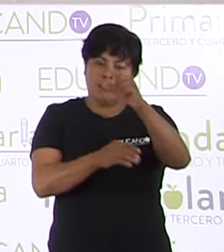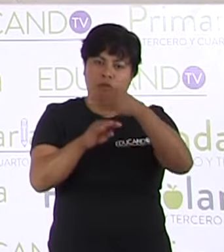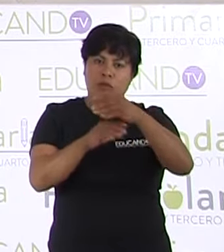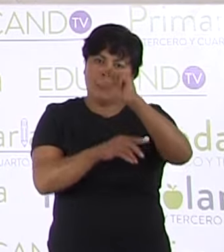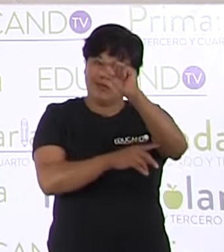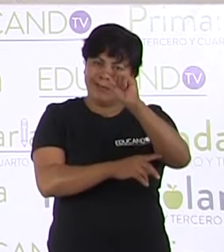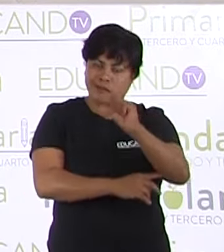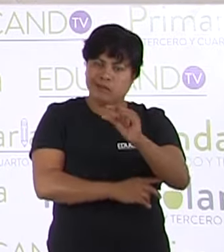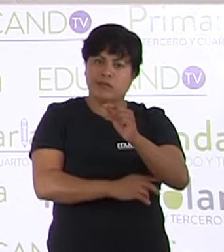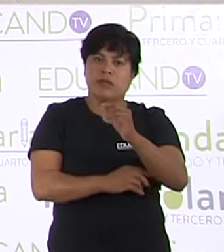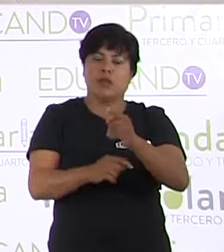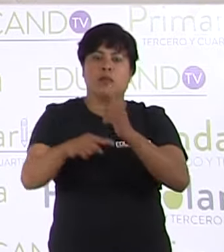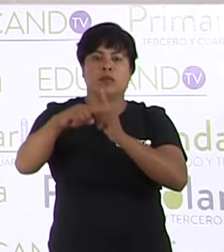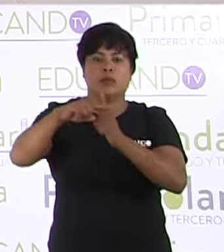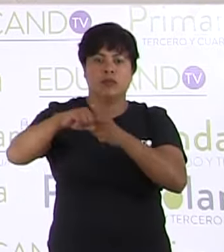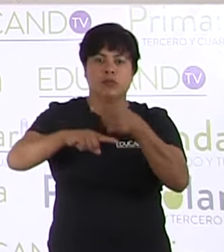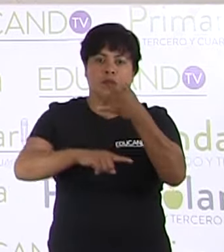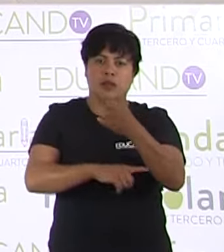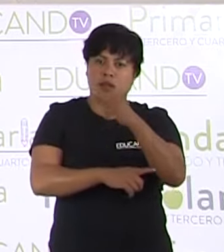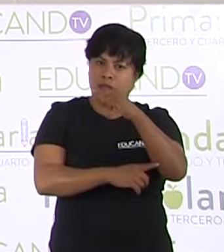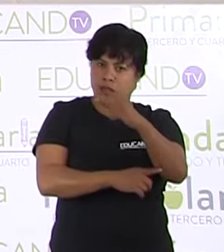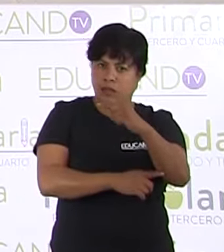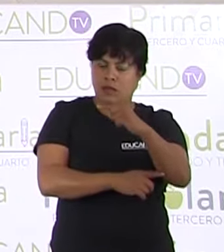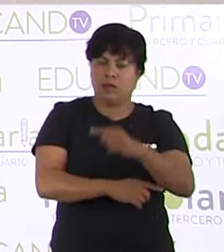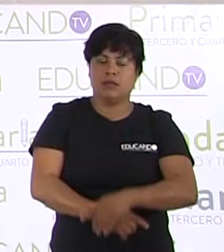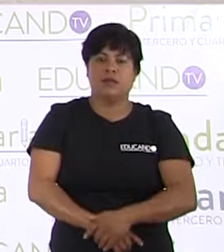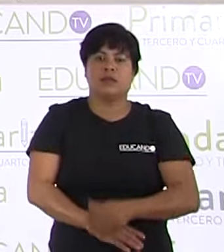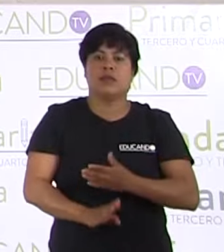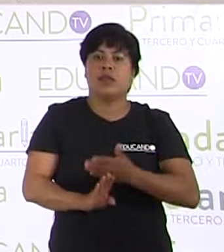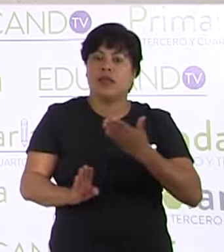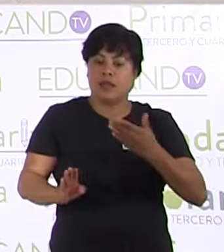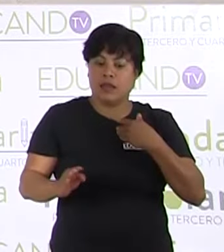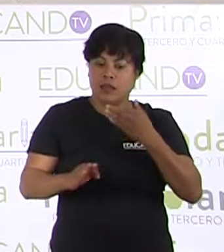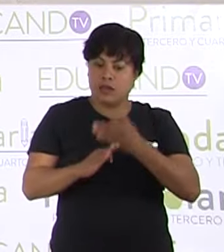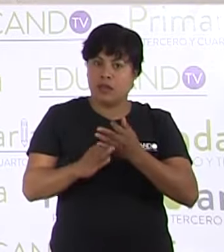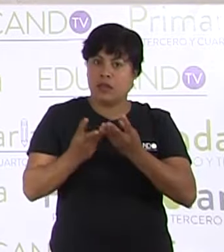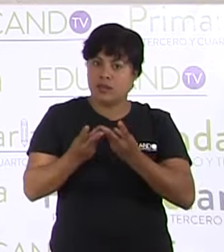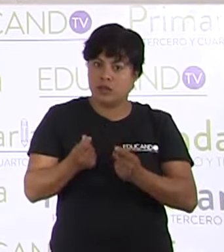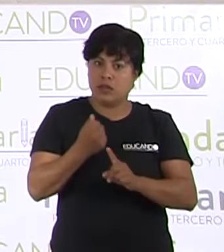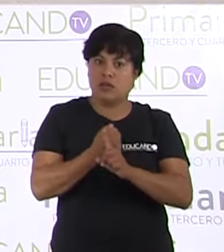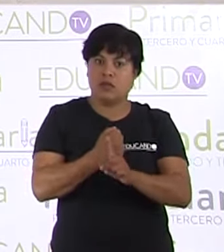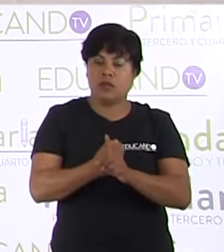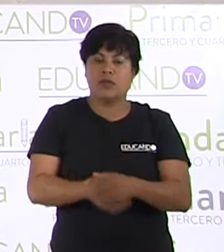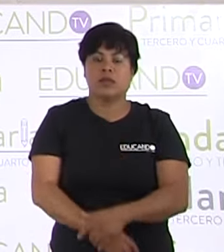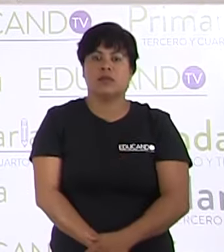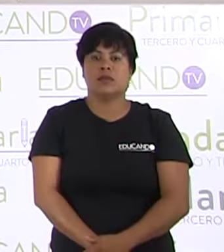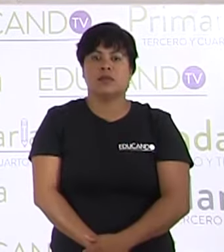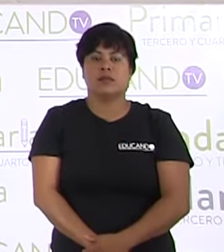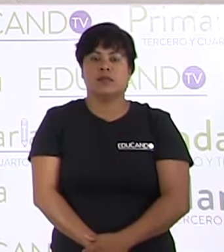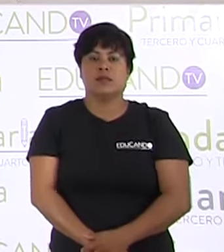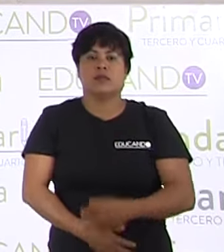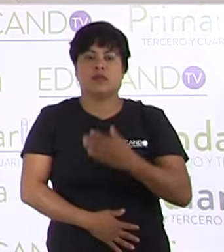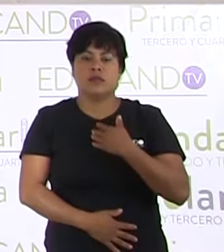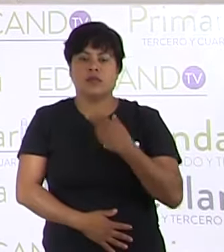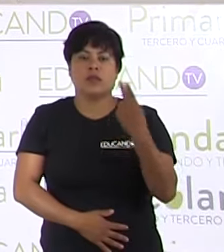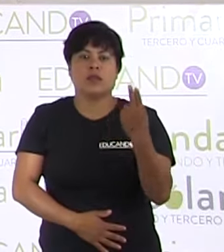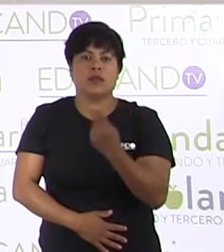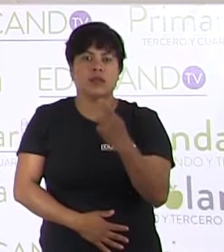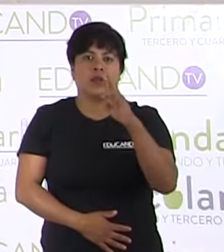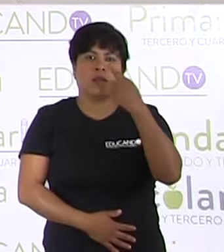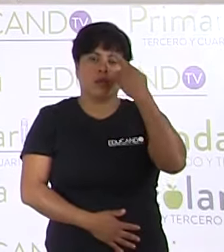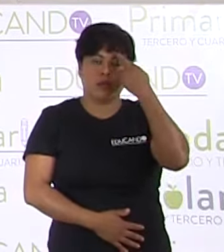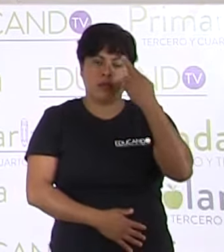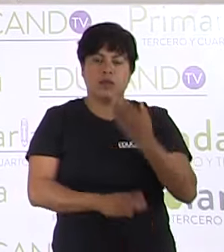eh positivos y negativos antes de entrar a la solución de problemas eh necesitamos